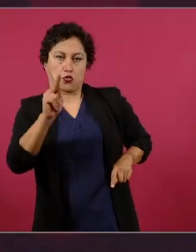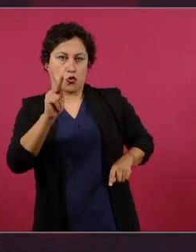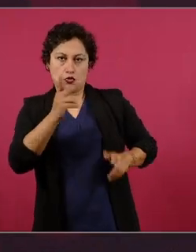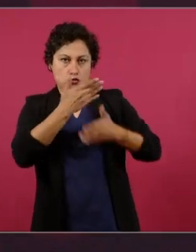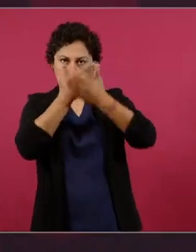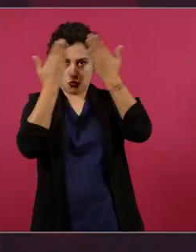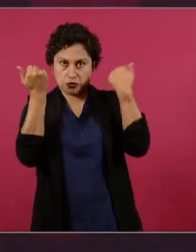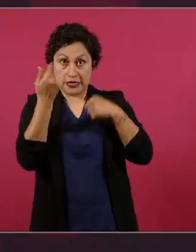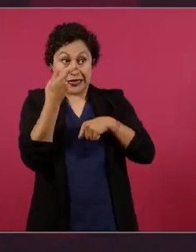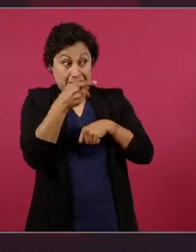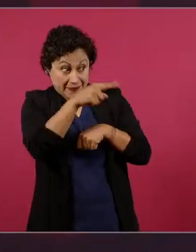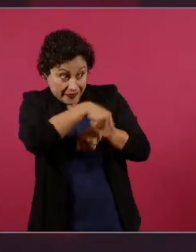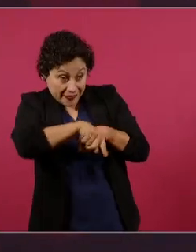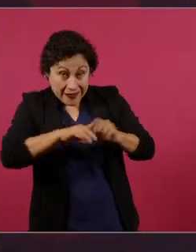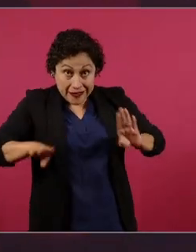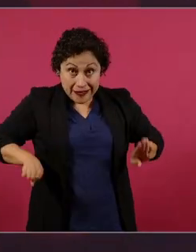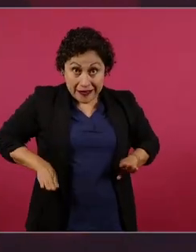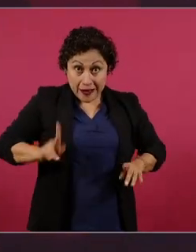votan en contra.